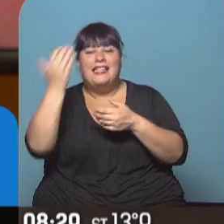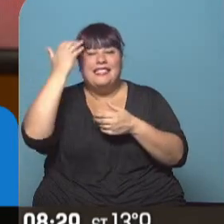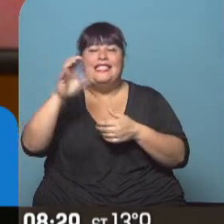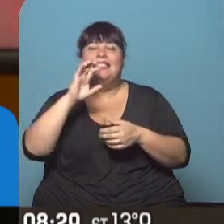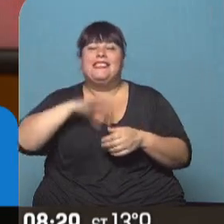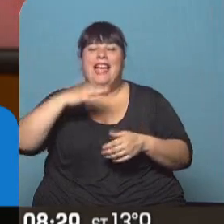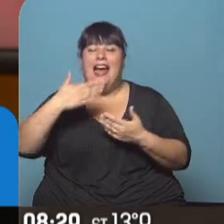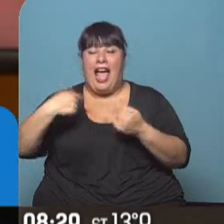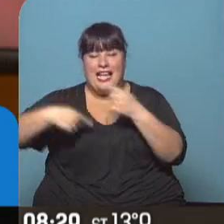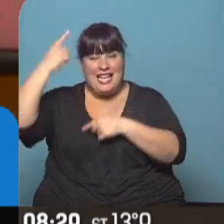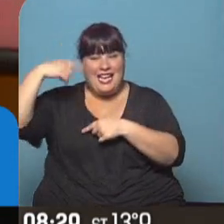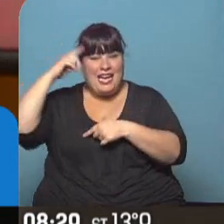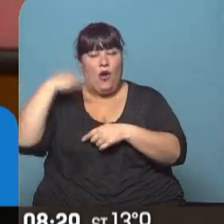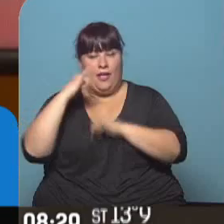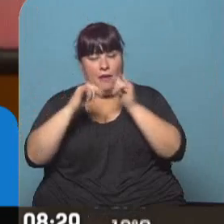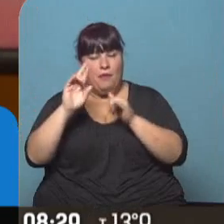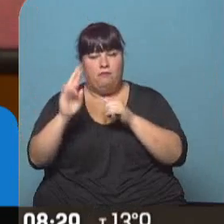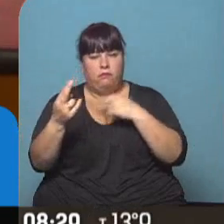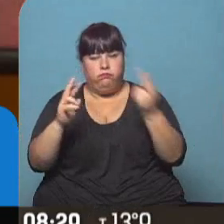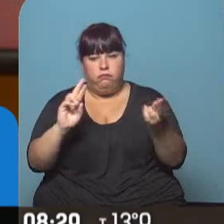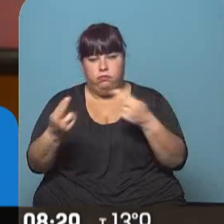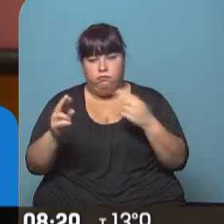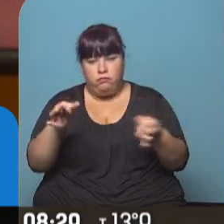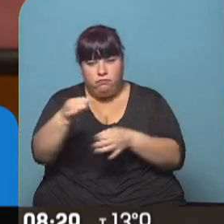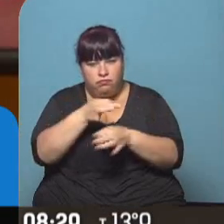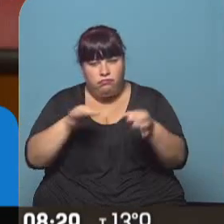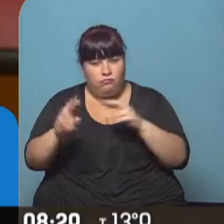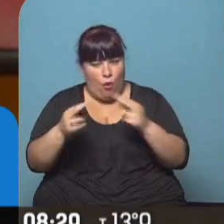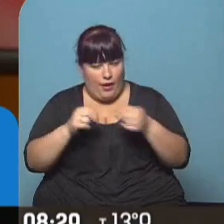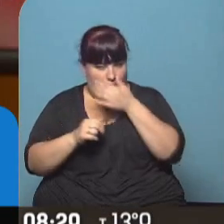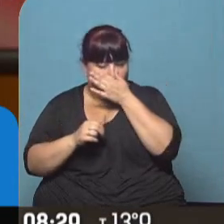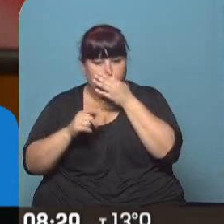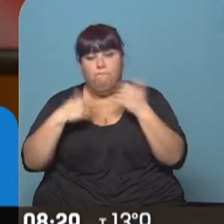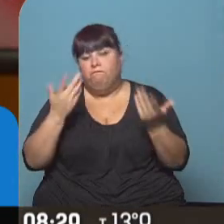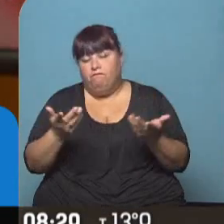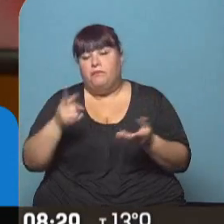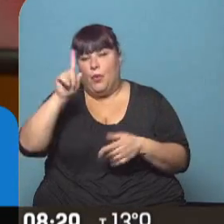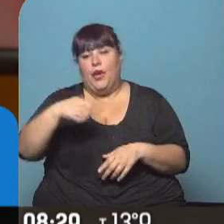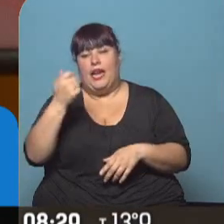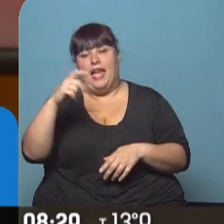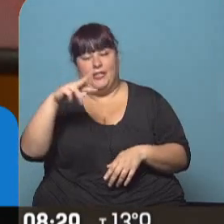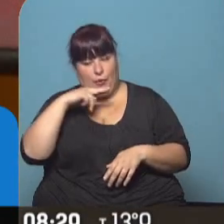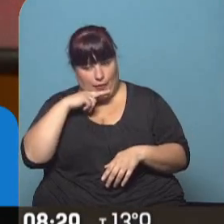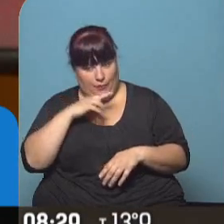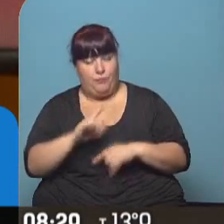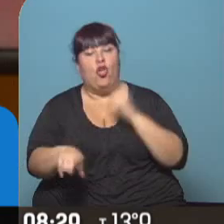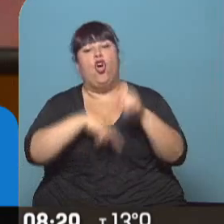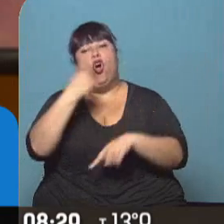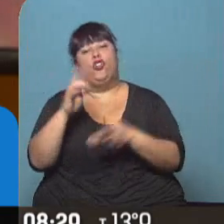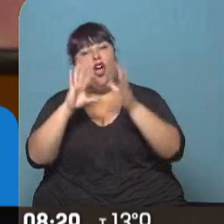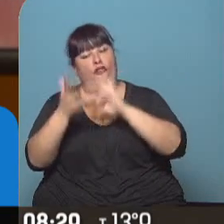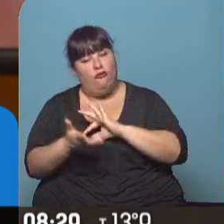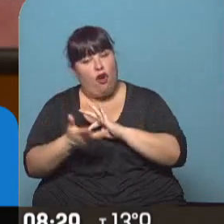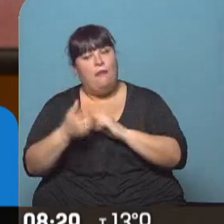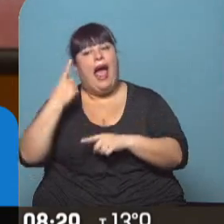sangre a través de esa arteria empiezan, como les dije, a alterar sus funciones hasta finalmente morirse y se produce el accidente cerebrovascular. La otra opción es